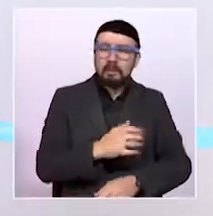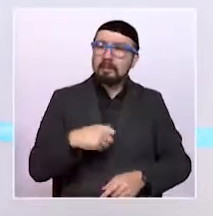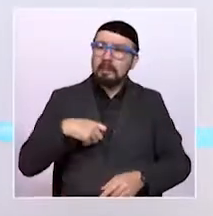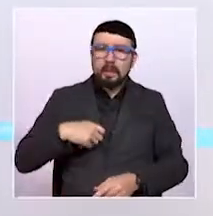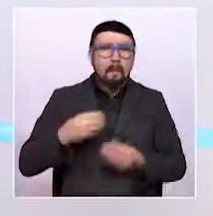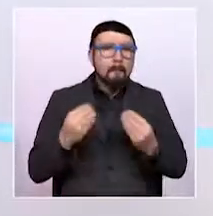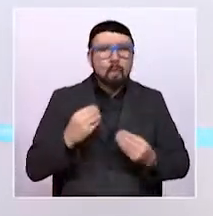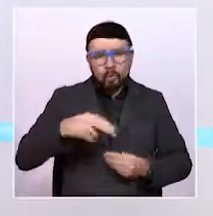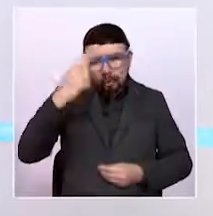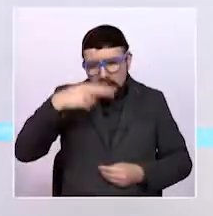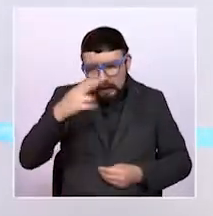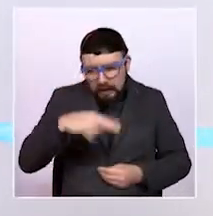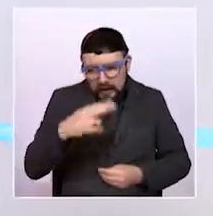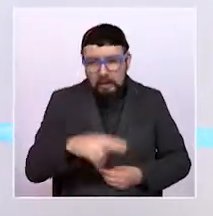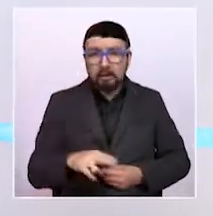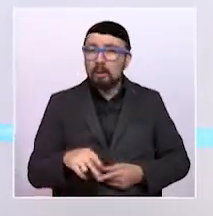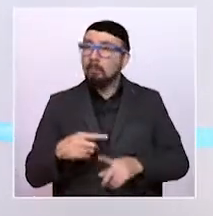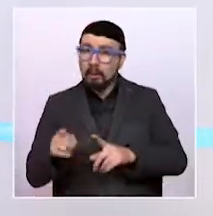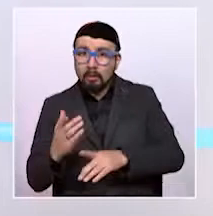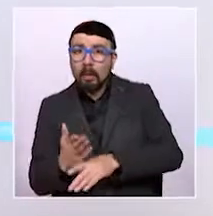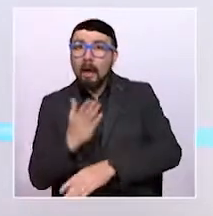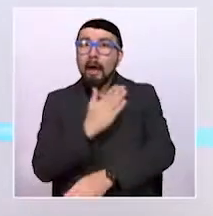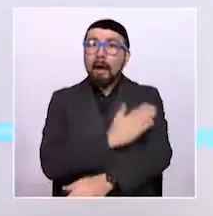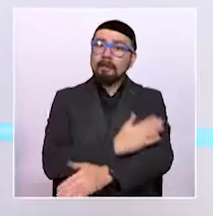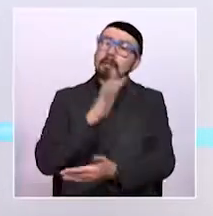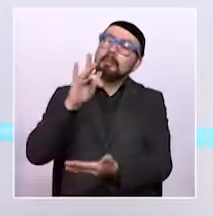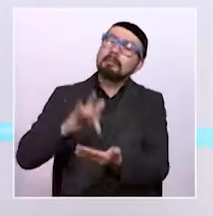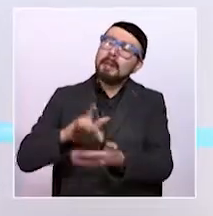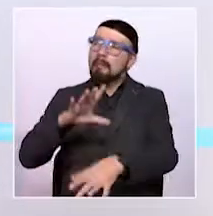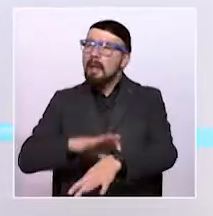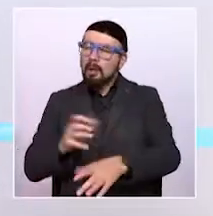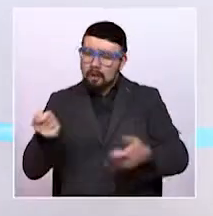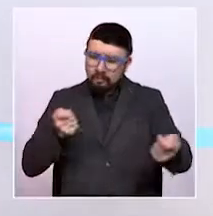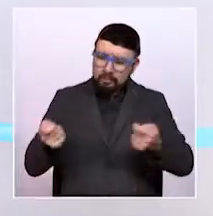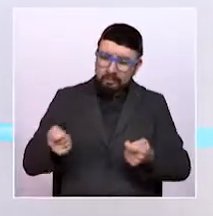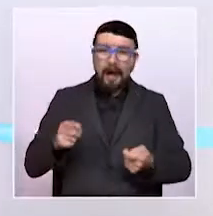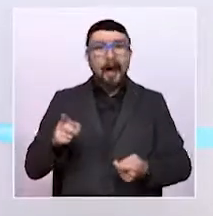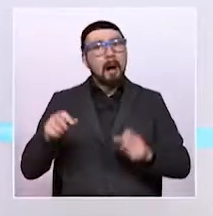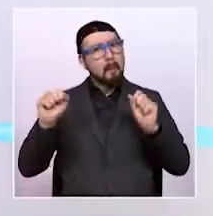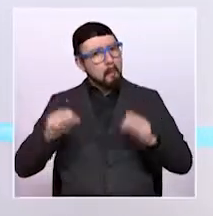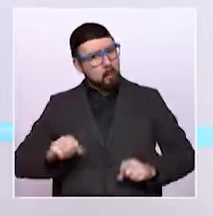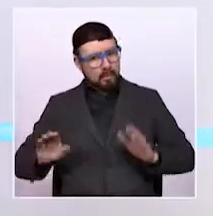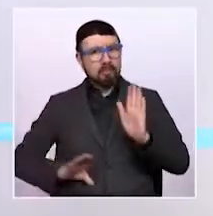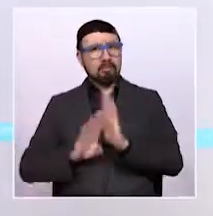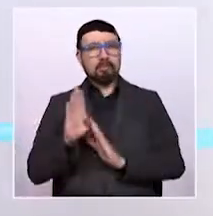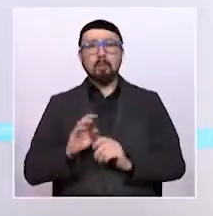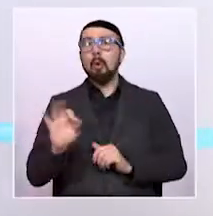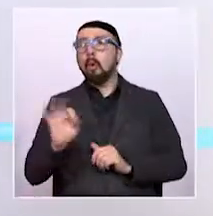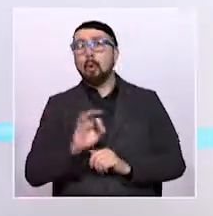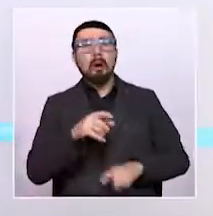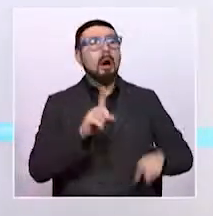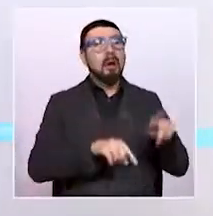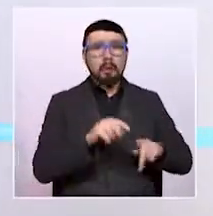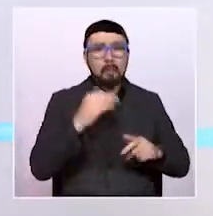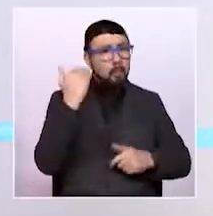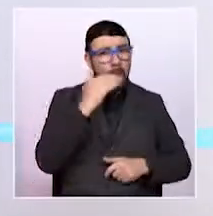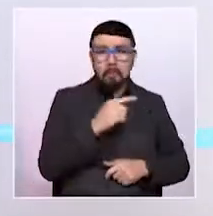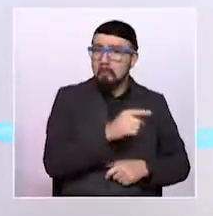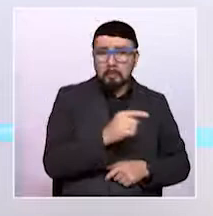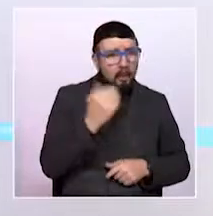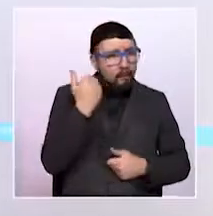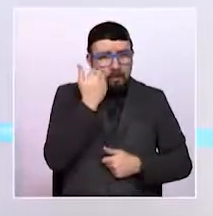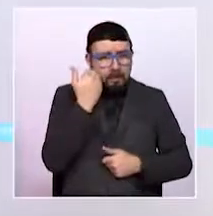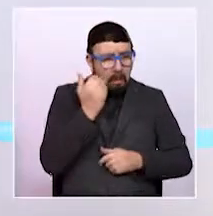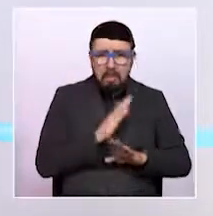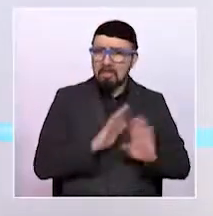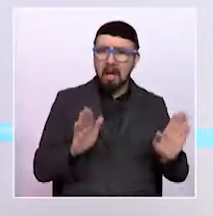que si acuden a tiempo su control tienen un embarazo feliz y mujeres que nunca han tenido una enfermedad por no acudir a sus controles